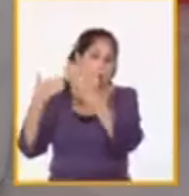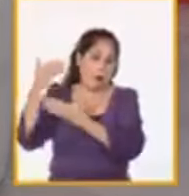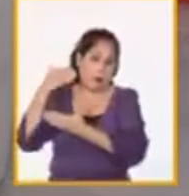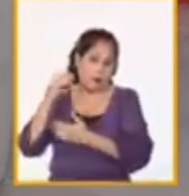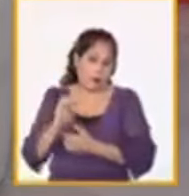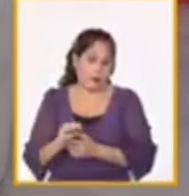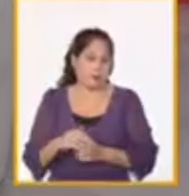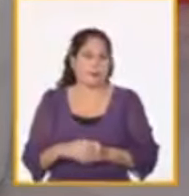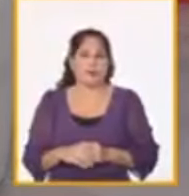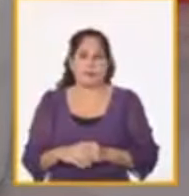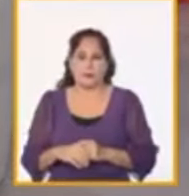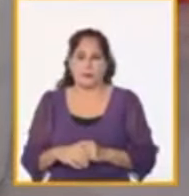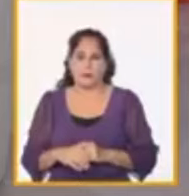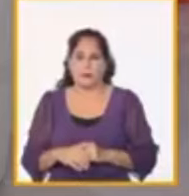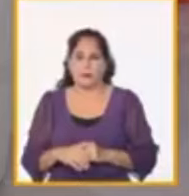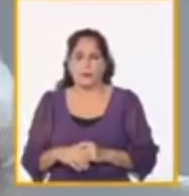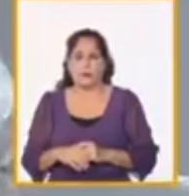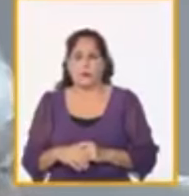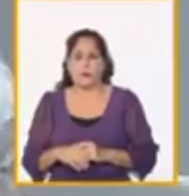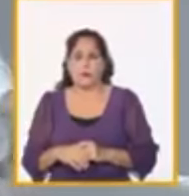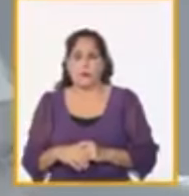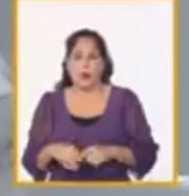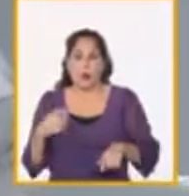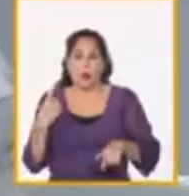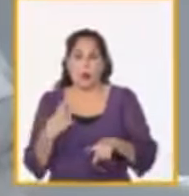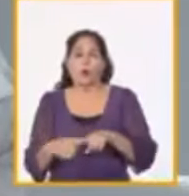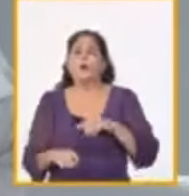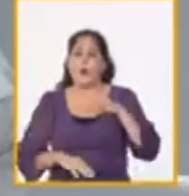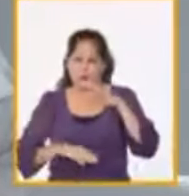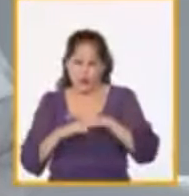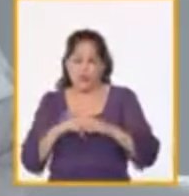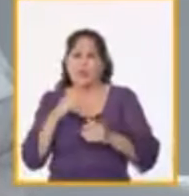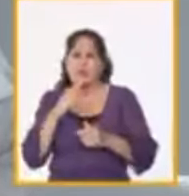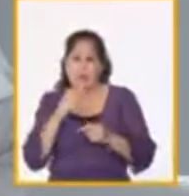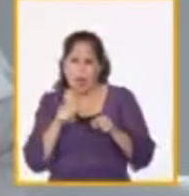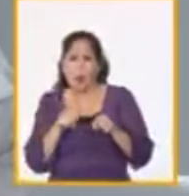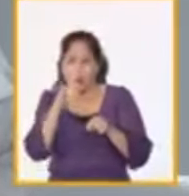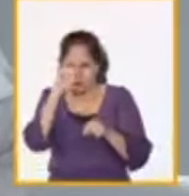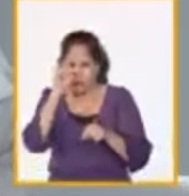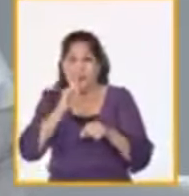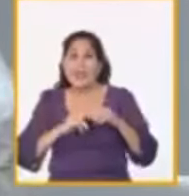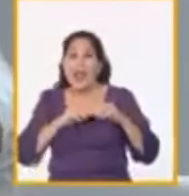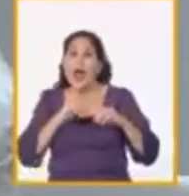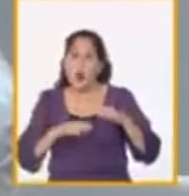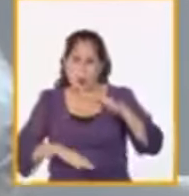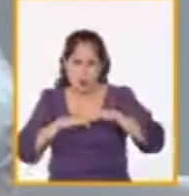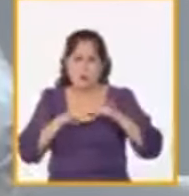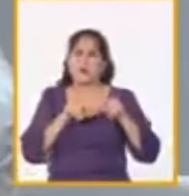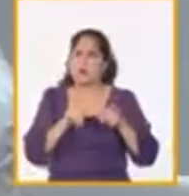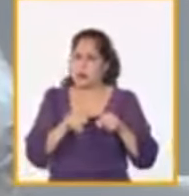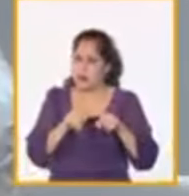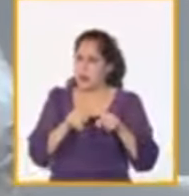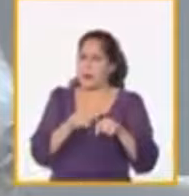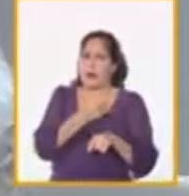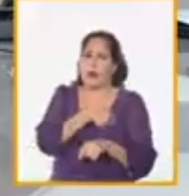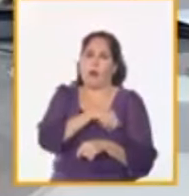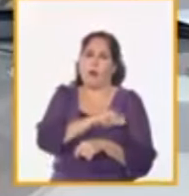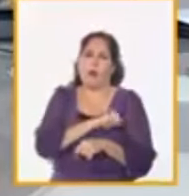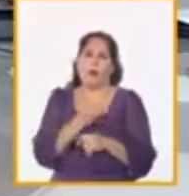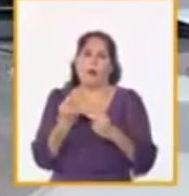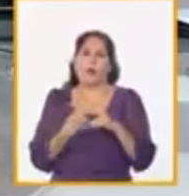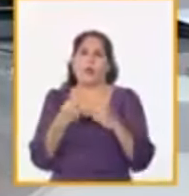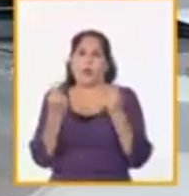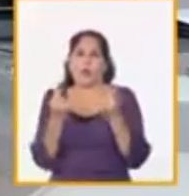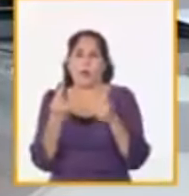de agua a la población del país, y ya digo, hay suficiente agua para poder abastecer la economía. Otra de las